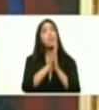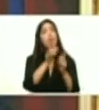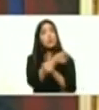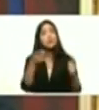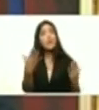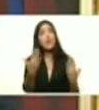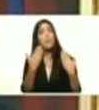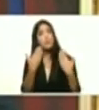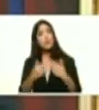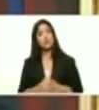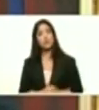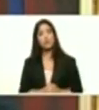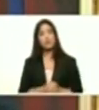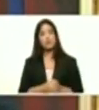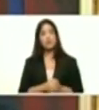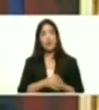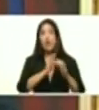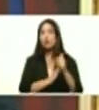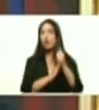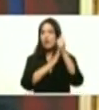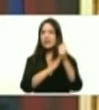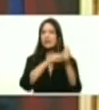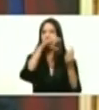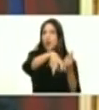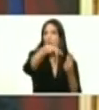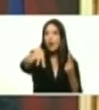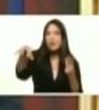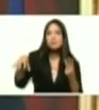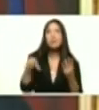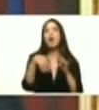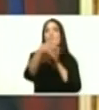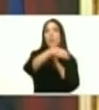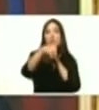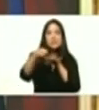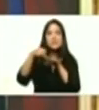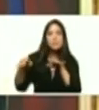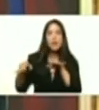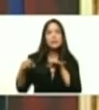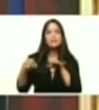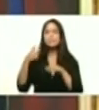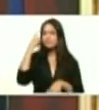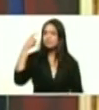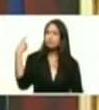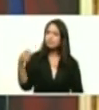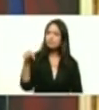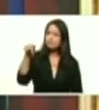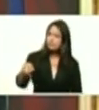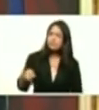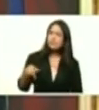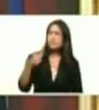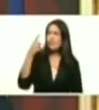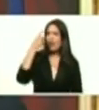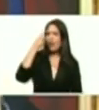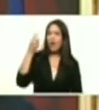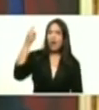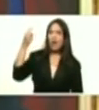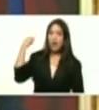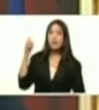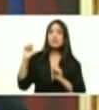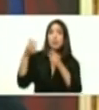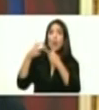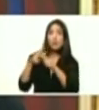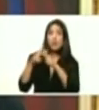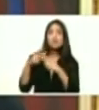liderazgo regional, municipal, local, de base. En estos días, aquí mismo, antes de ayer, hicimos un taller